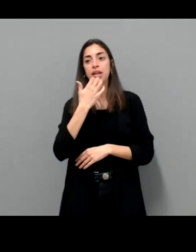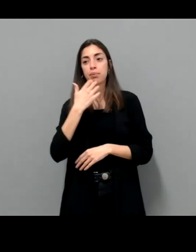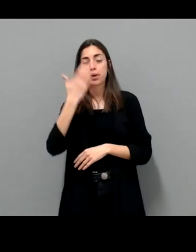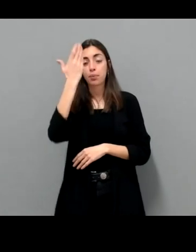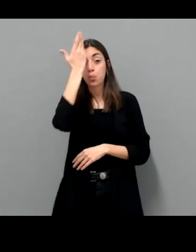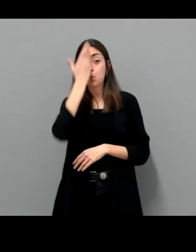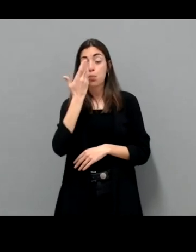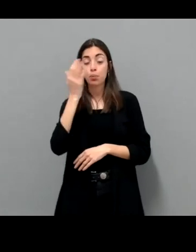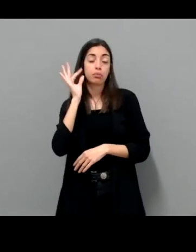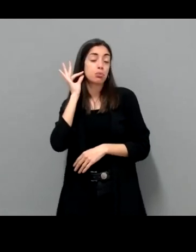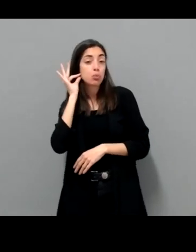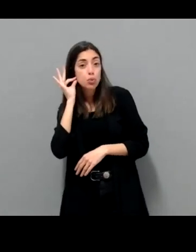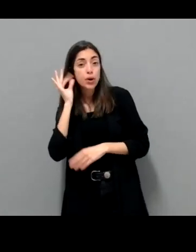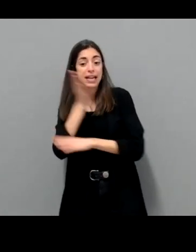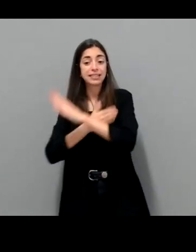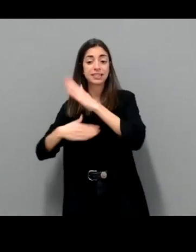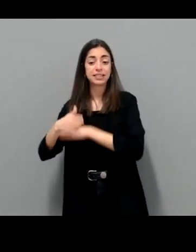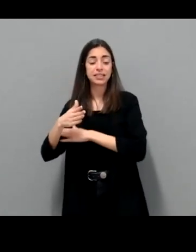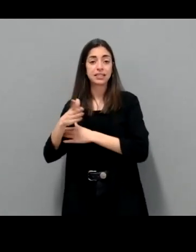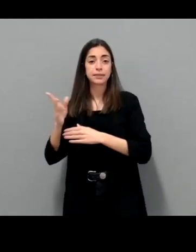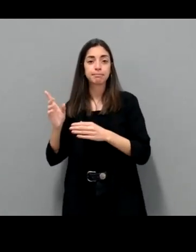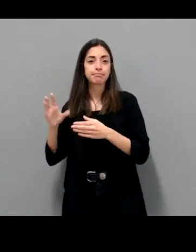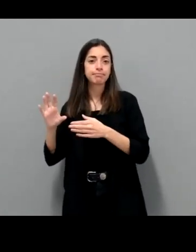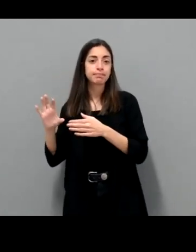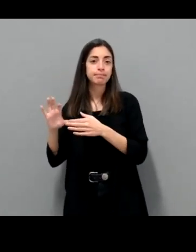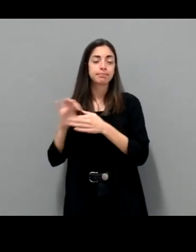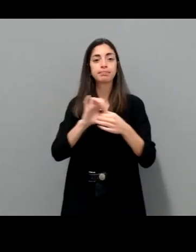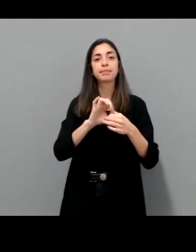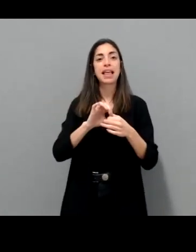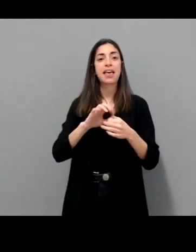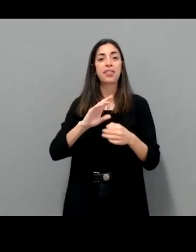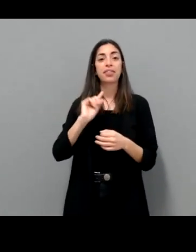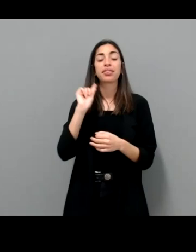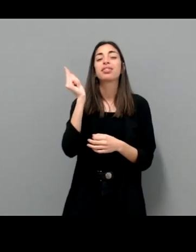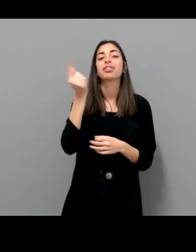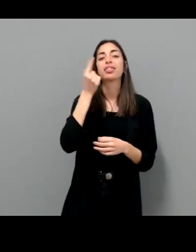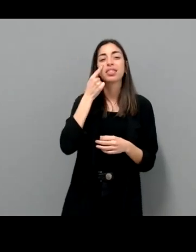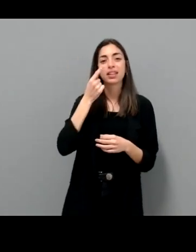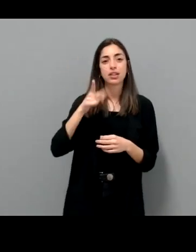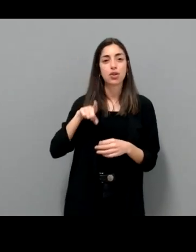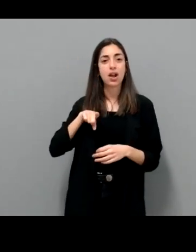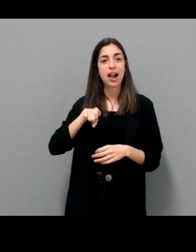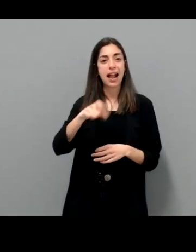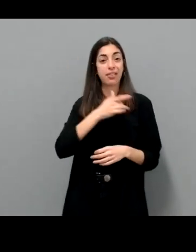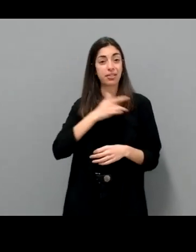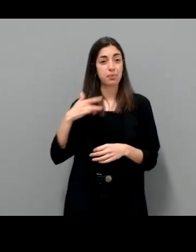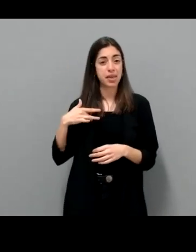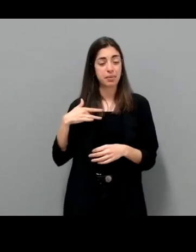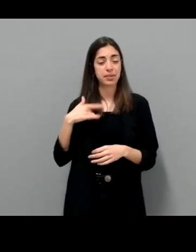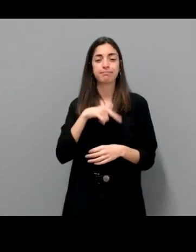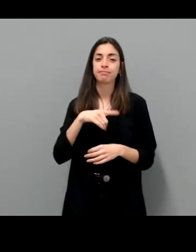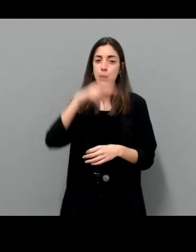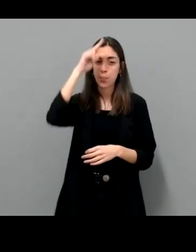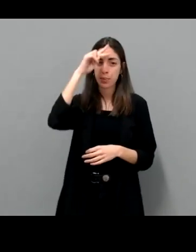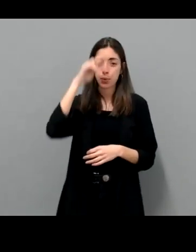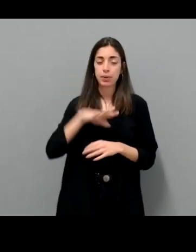no forman parte de los cribados de detección de cáncer de mama, lo que es preocupante. Además, en el